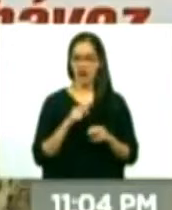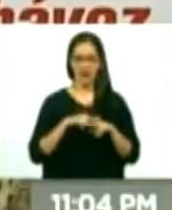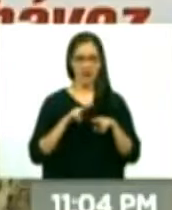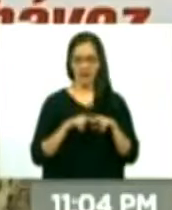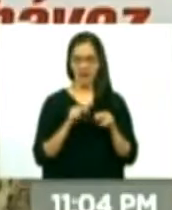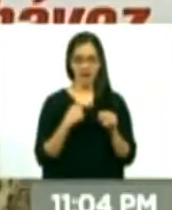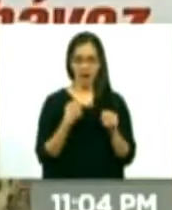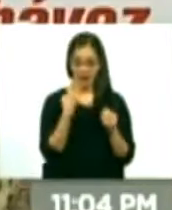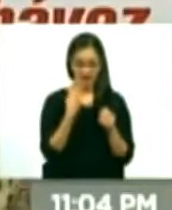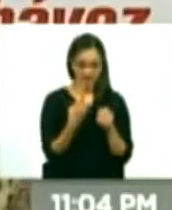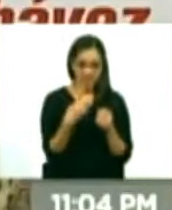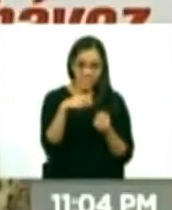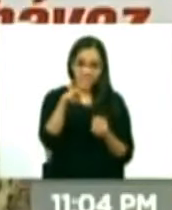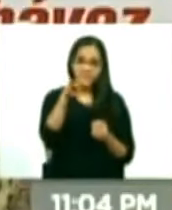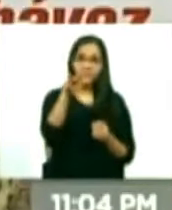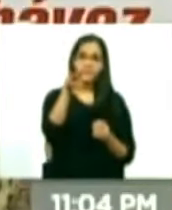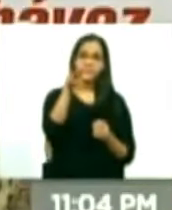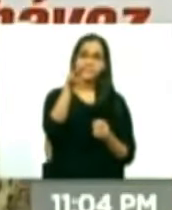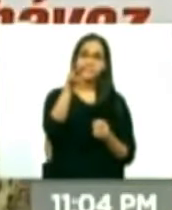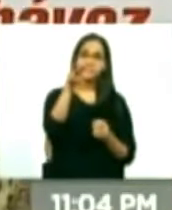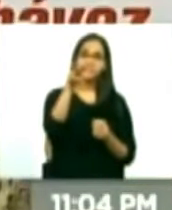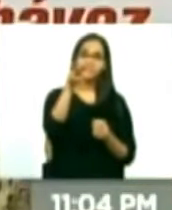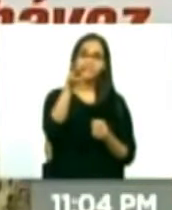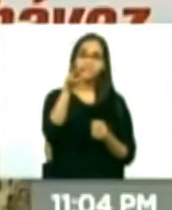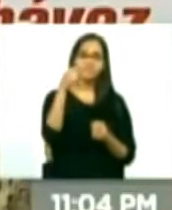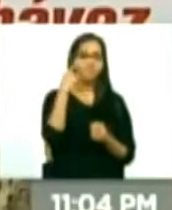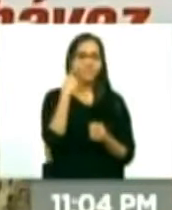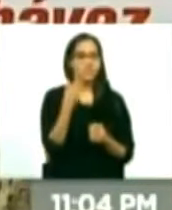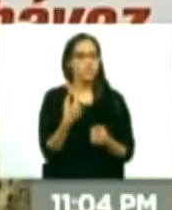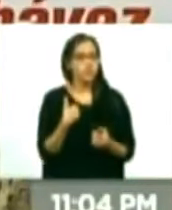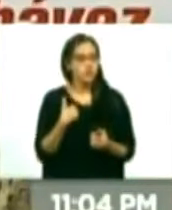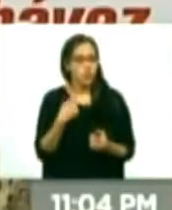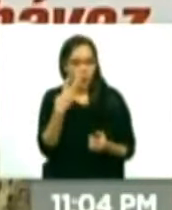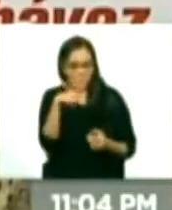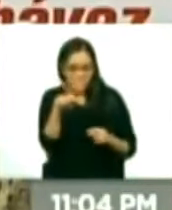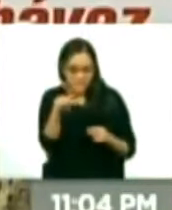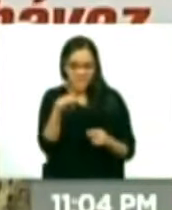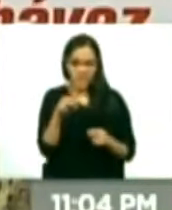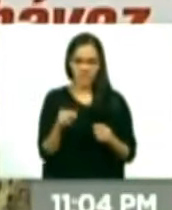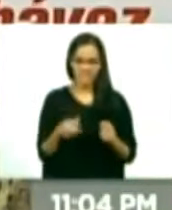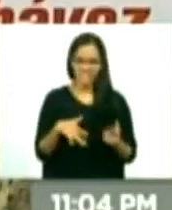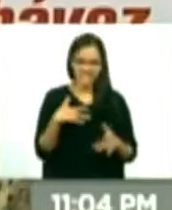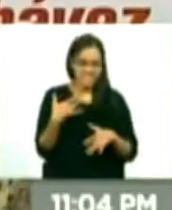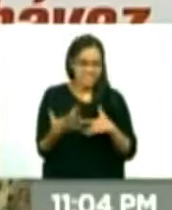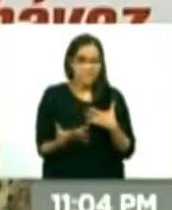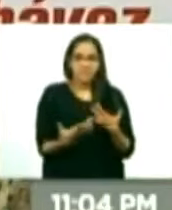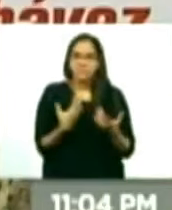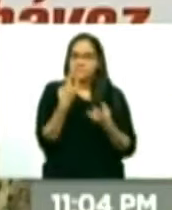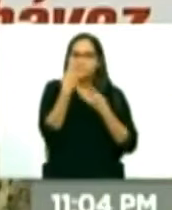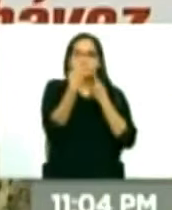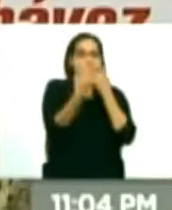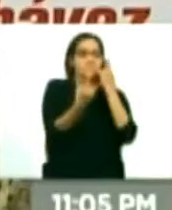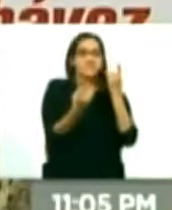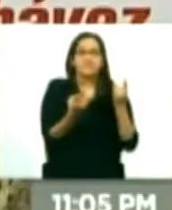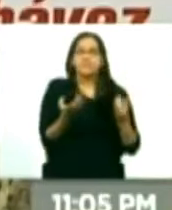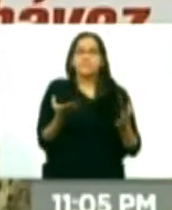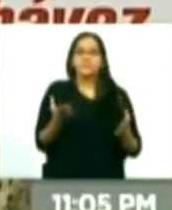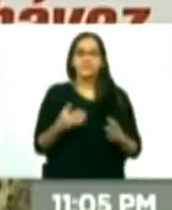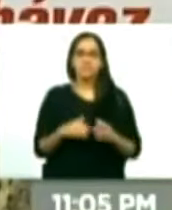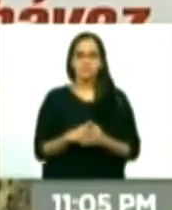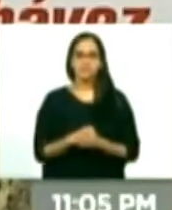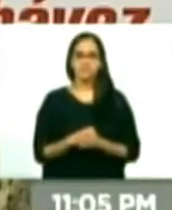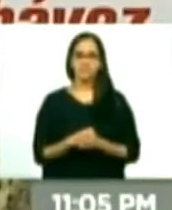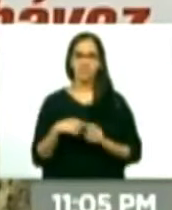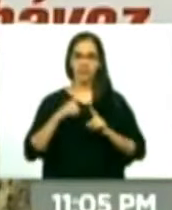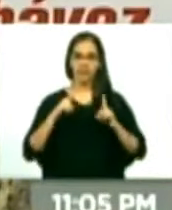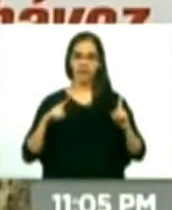los niños se quedan viendo a uno y uno los mira y recibe esa descarga grande de